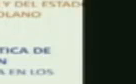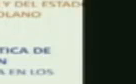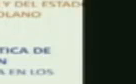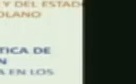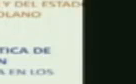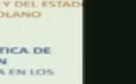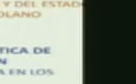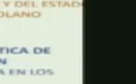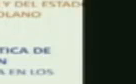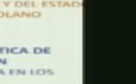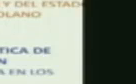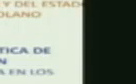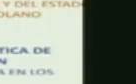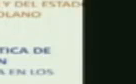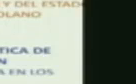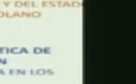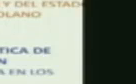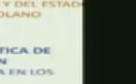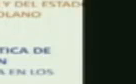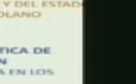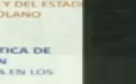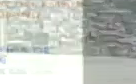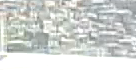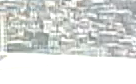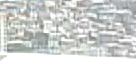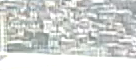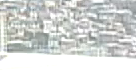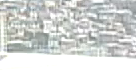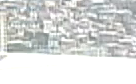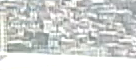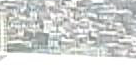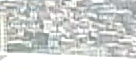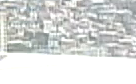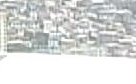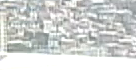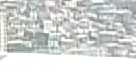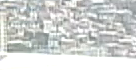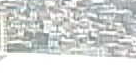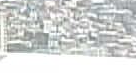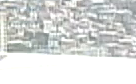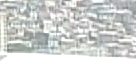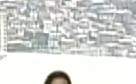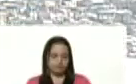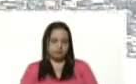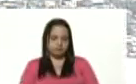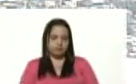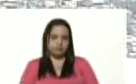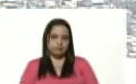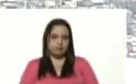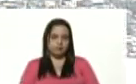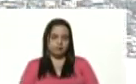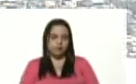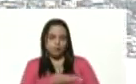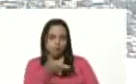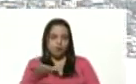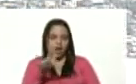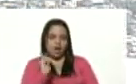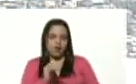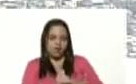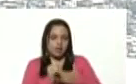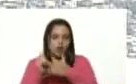de su comunidad, lideresas de su comunidad, ustedes que llevan el mando allí en la comunidad, bueno, a